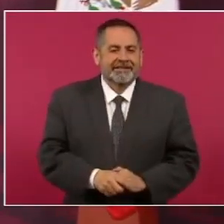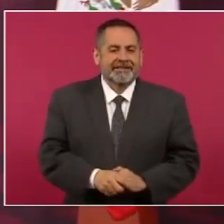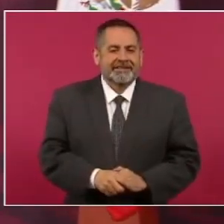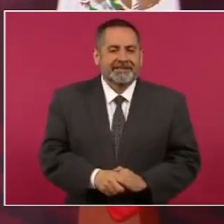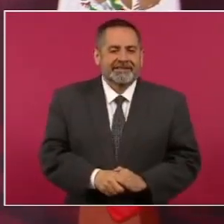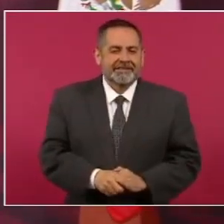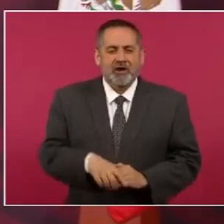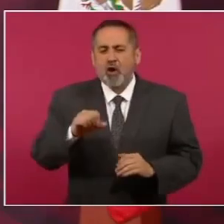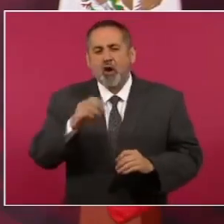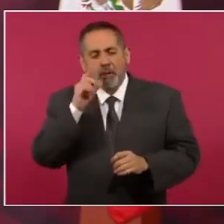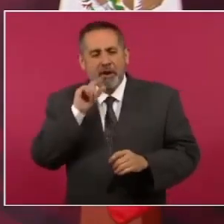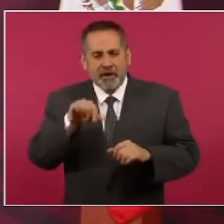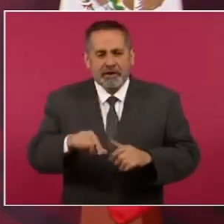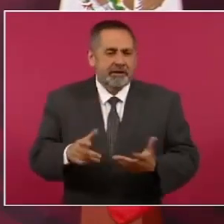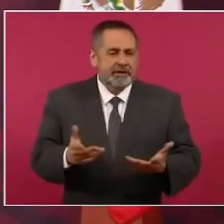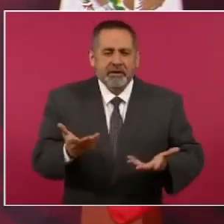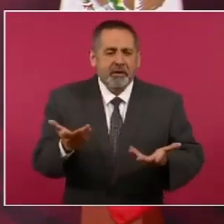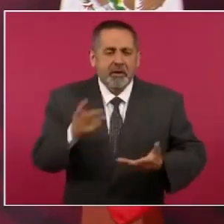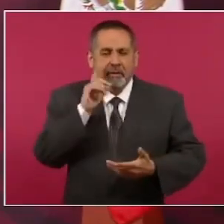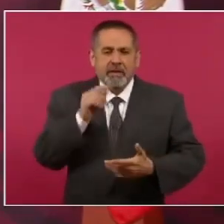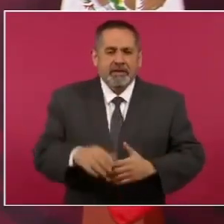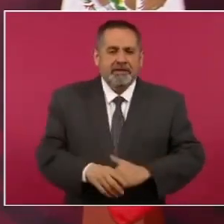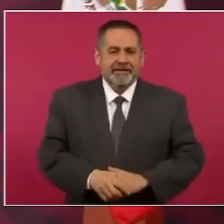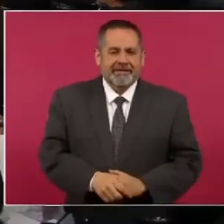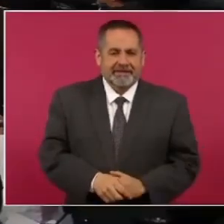¿Hoy o mañana?